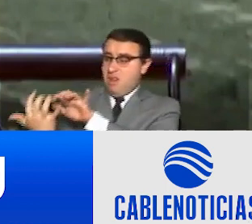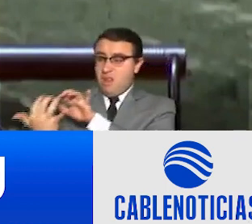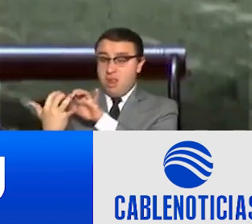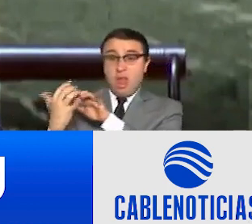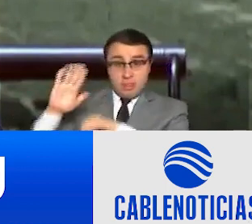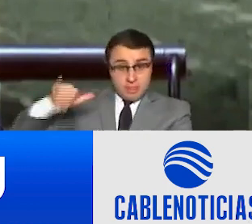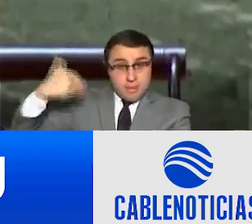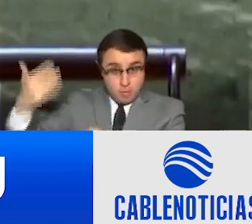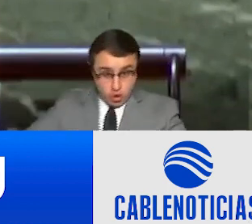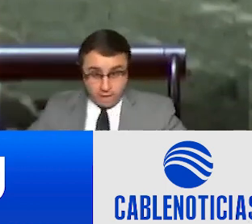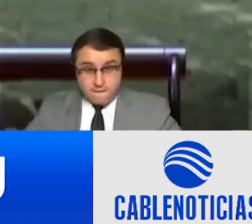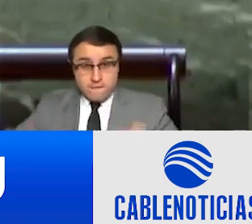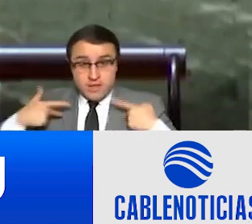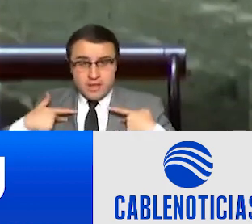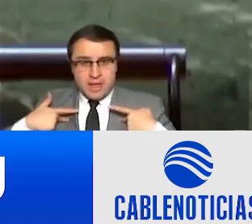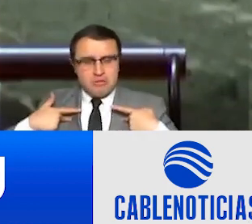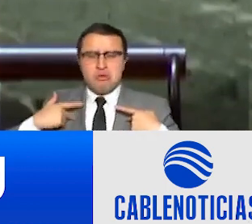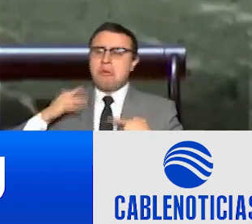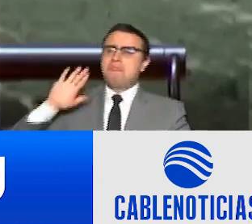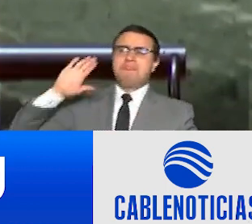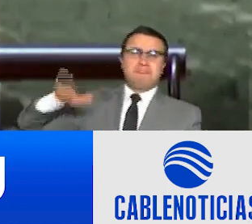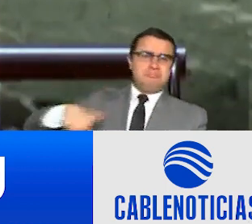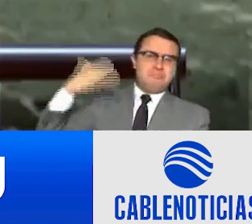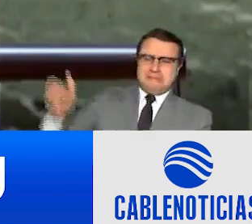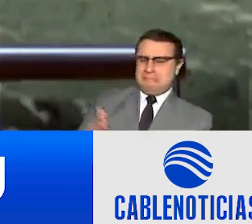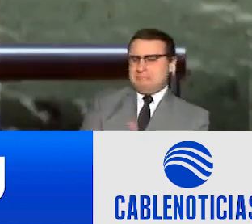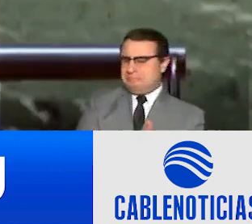vida, solo conlleva